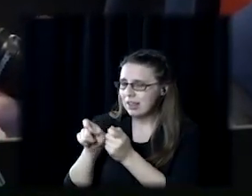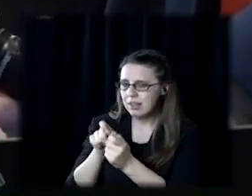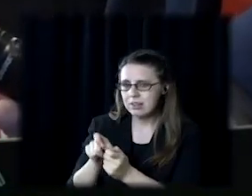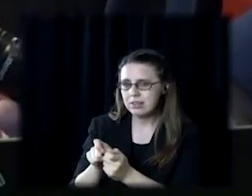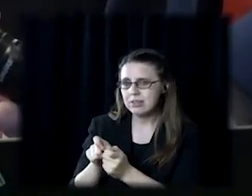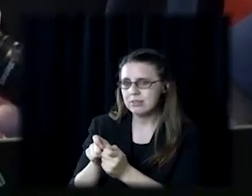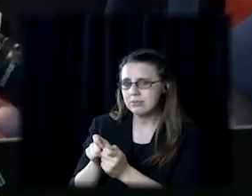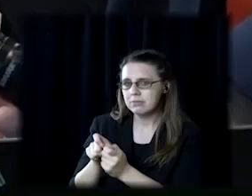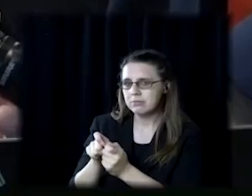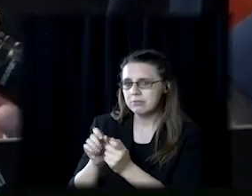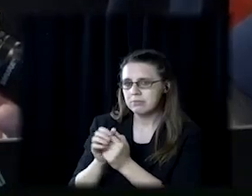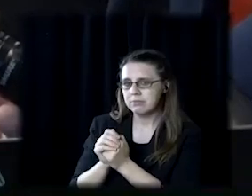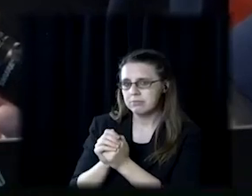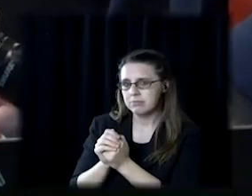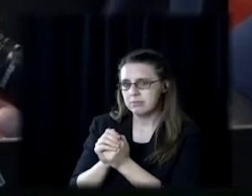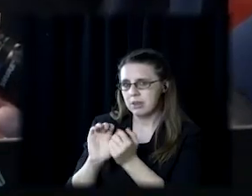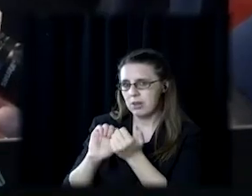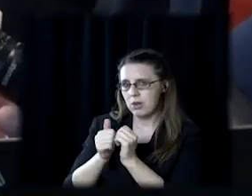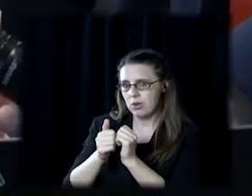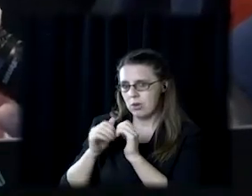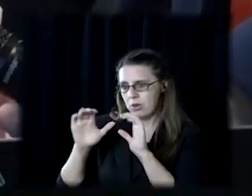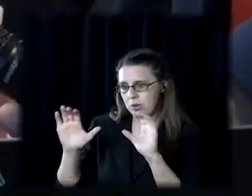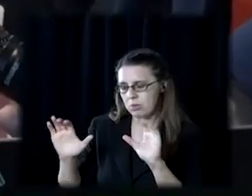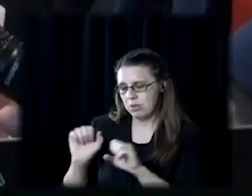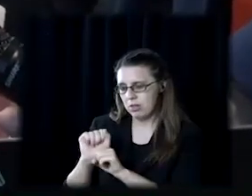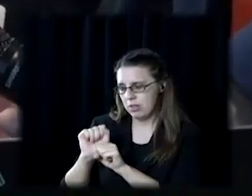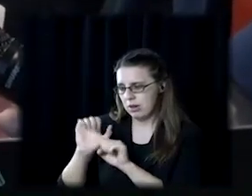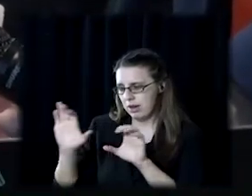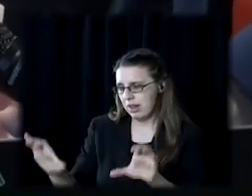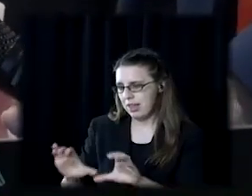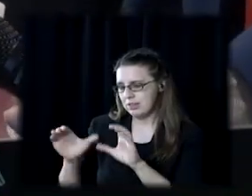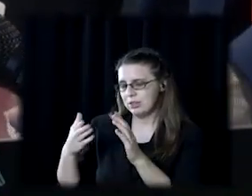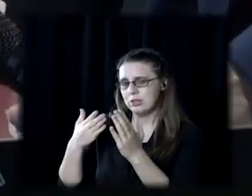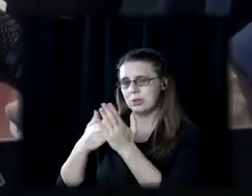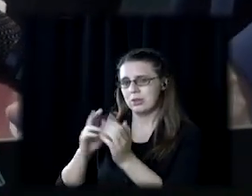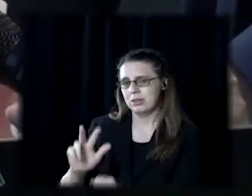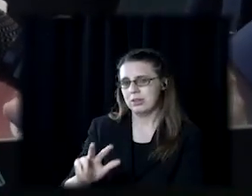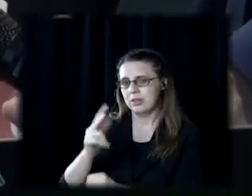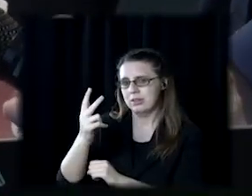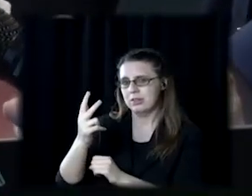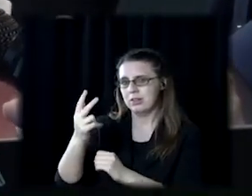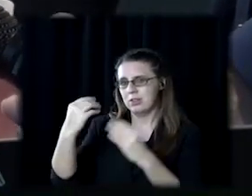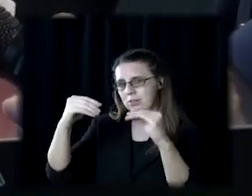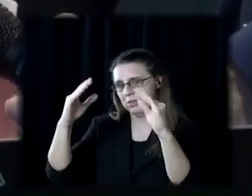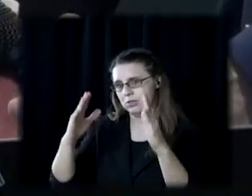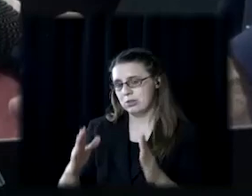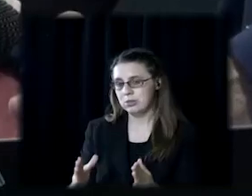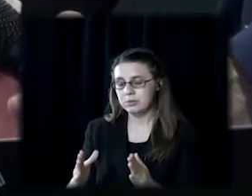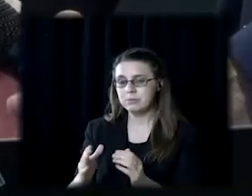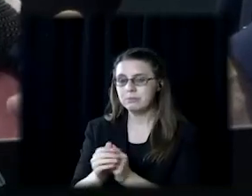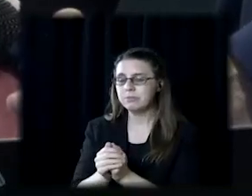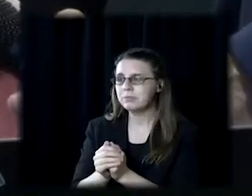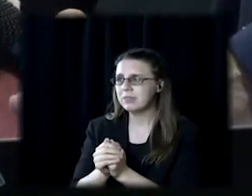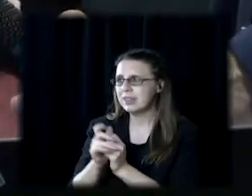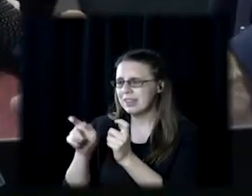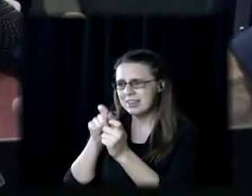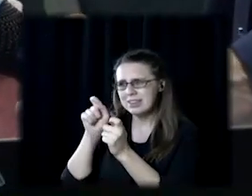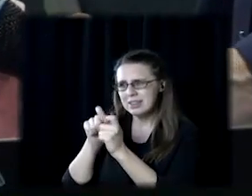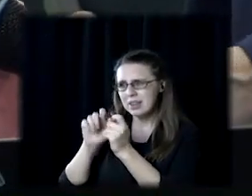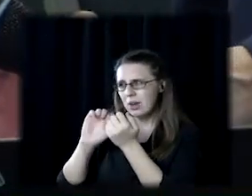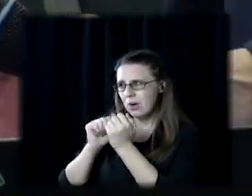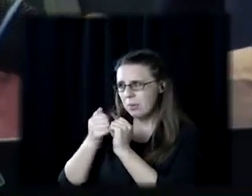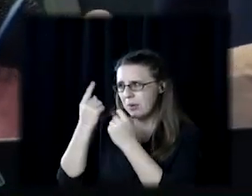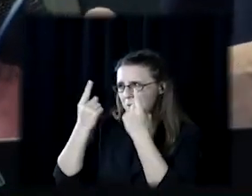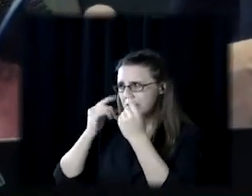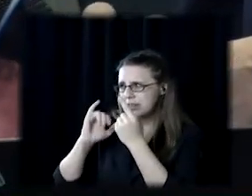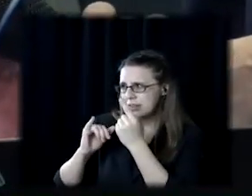con las acciones radicadas contra terceros y el tema de los supridores. ¿Qué específicamente están considerando en este proceso?